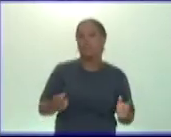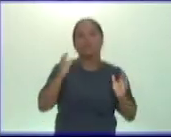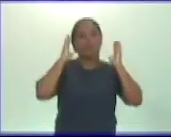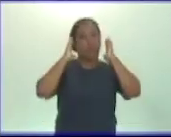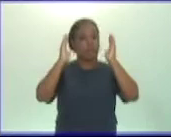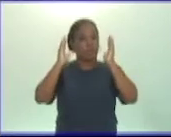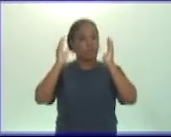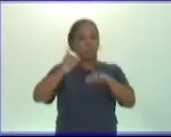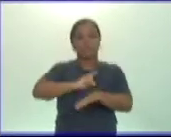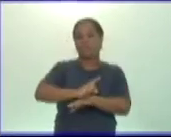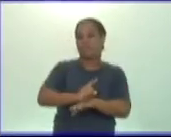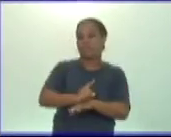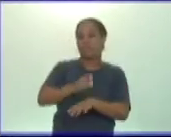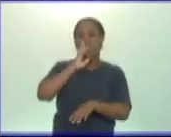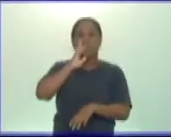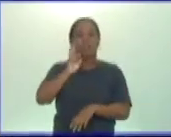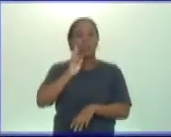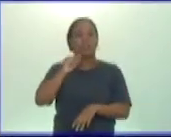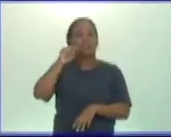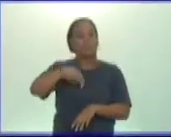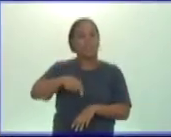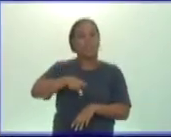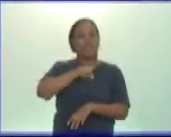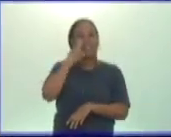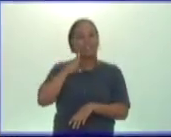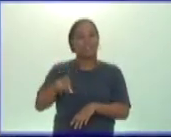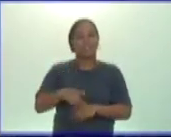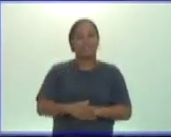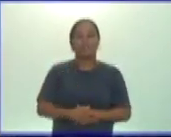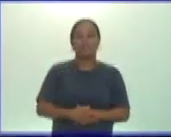minutos responderemos a estas preguntas.